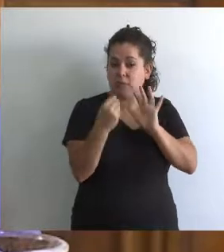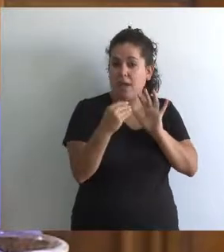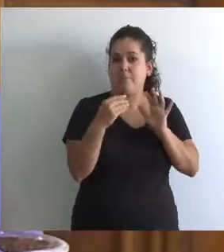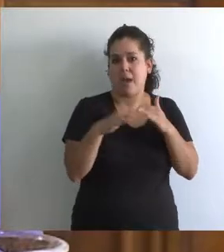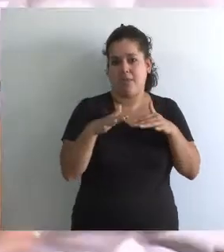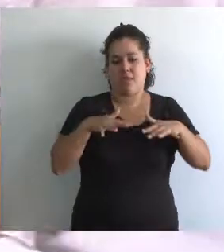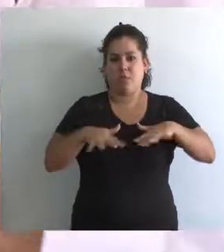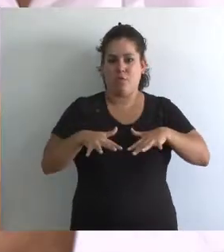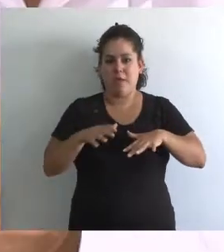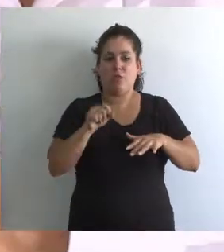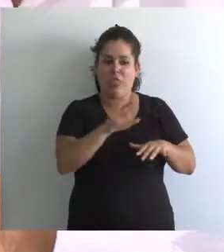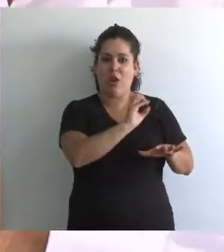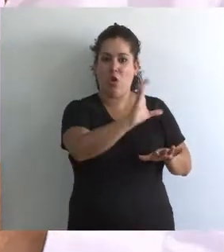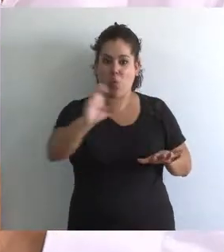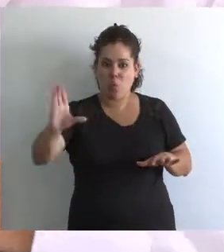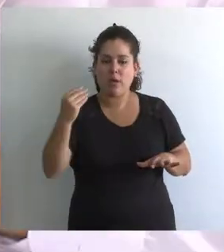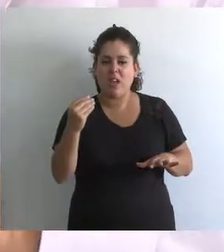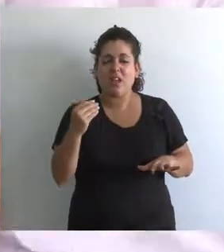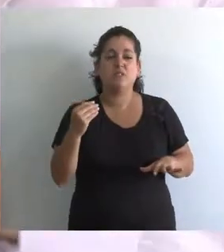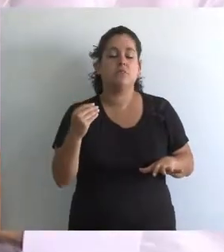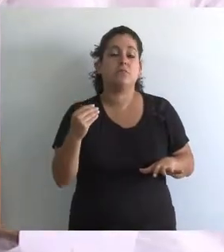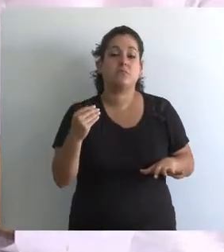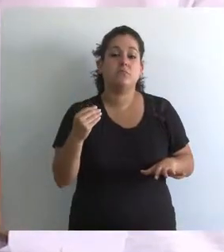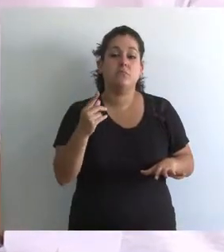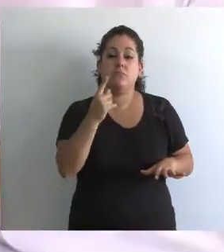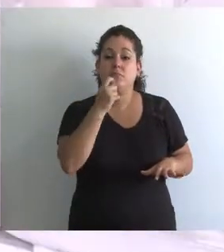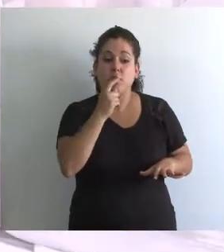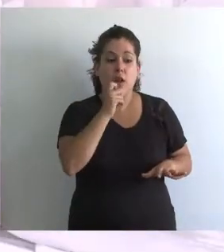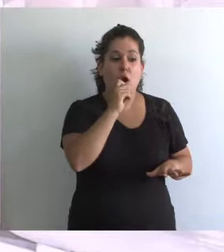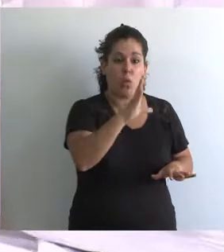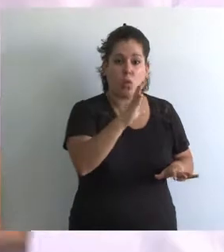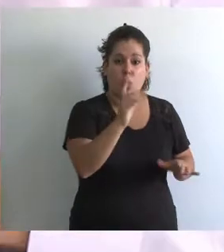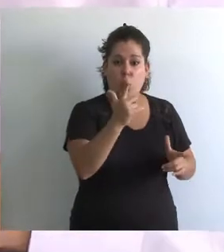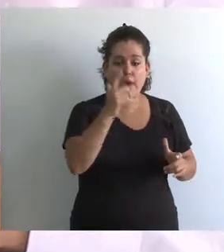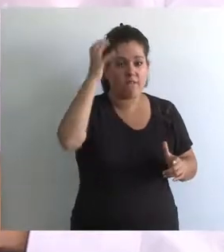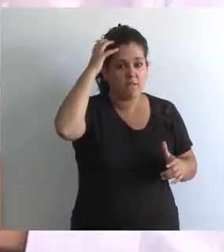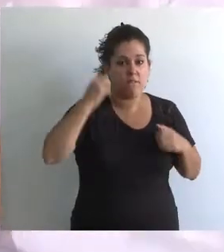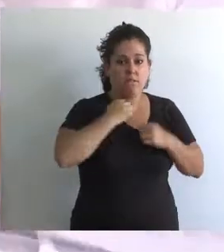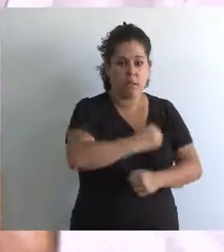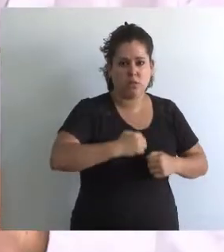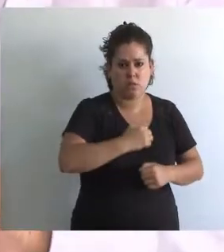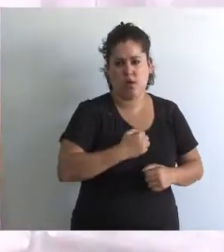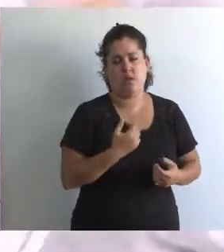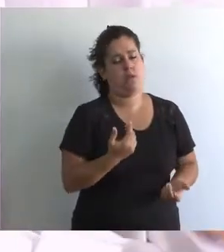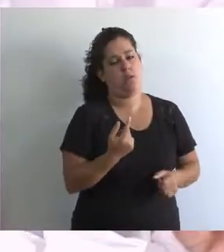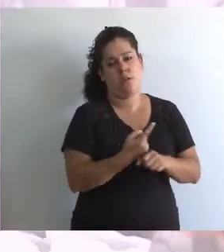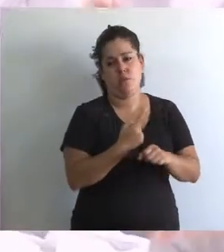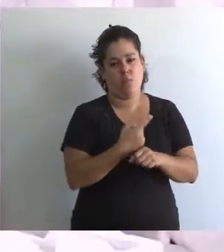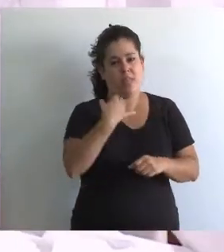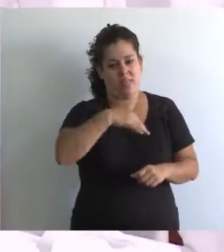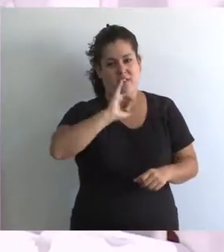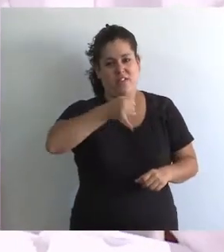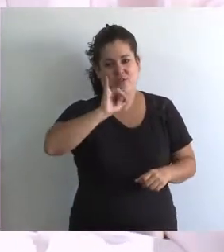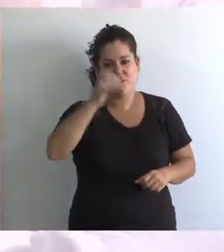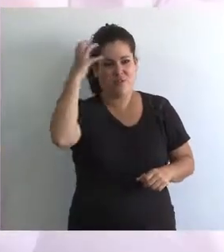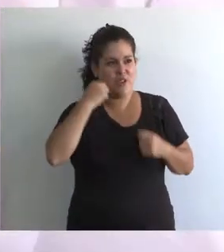y del movimiento de los clubes es ningún club sin vestuarios y sin agua caliente para que los chicos se